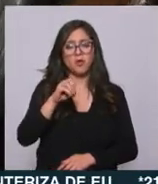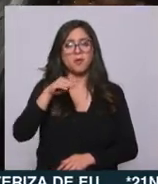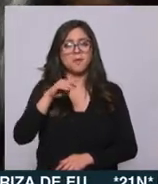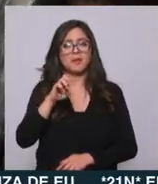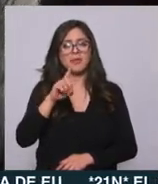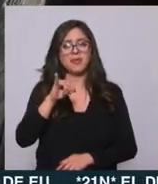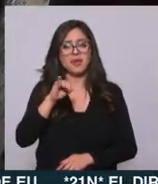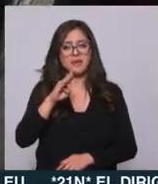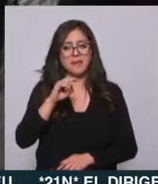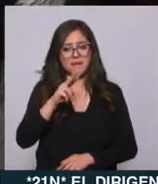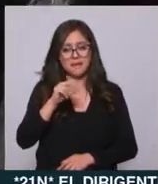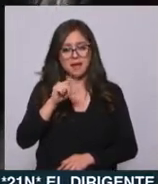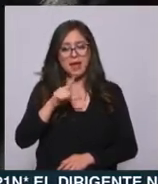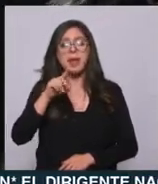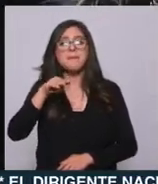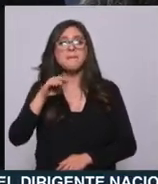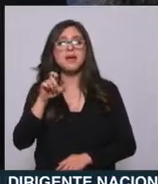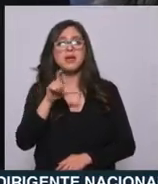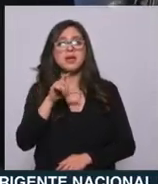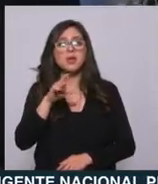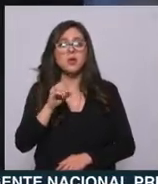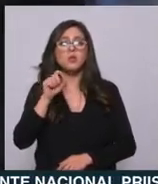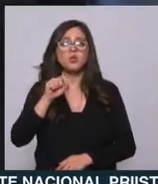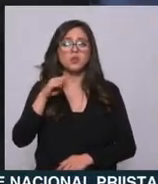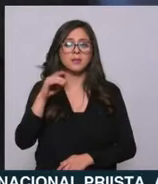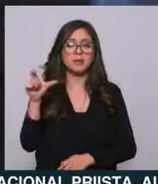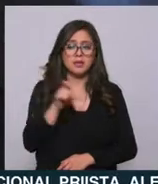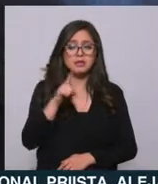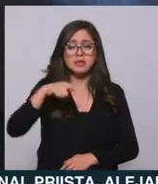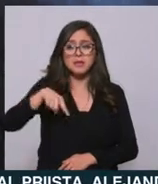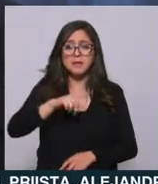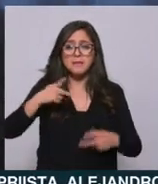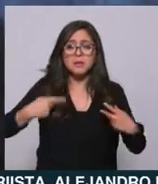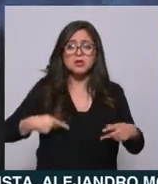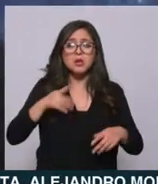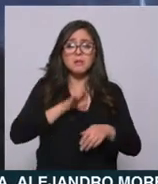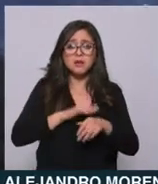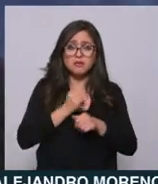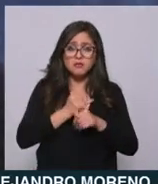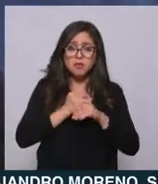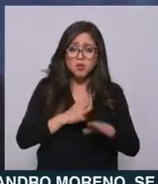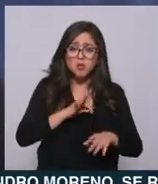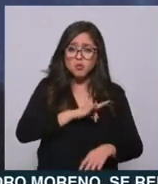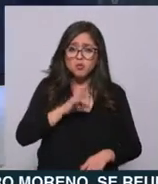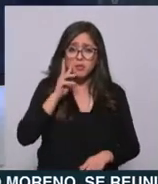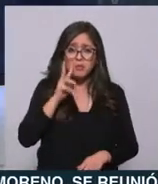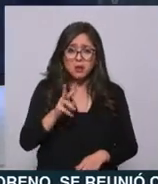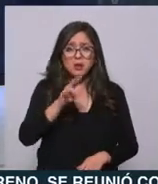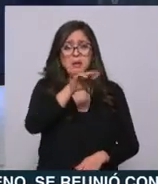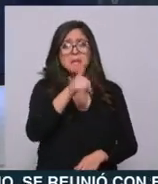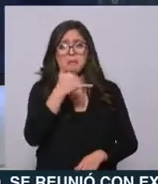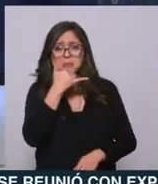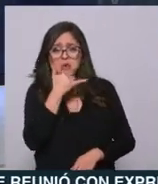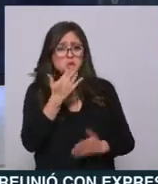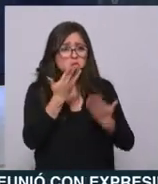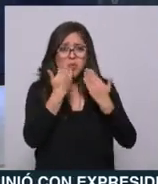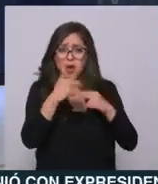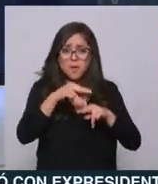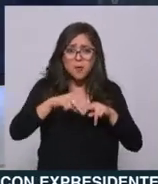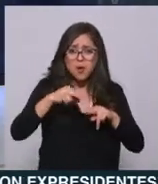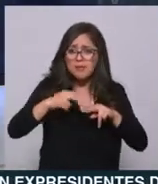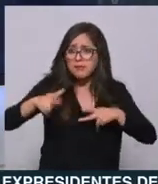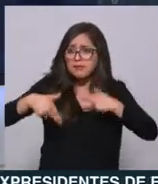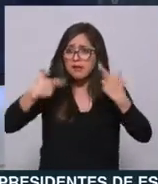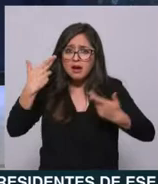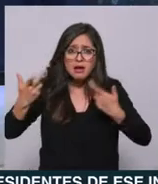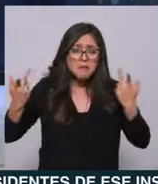www.mundomedievalmexico.mx. Para los que quieran saber de más información, ahí están las redes sociales. Oigan, ¿y no traen unos boletitos de casualidad para la audiencia? No sé,